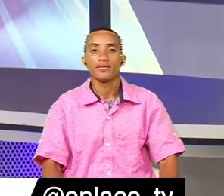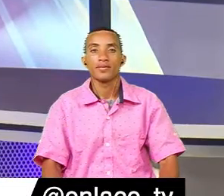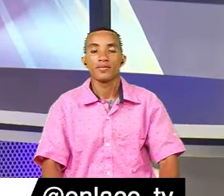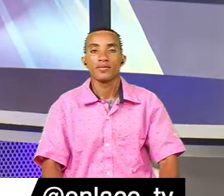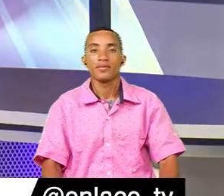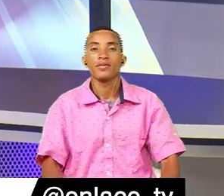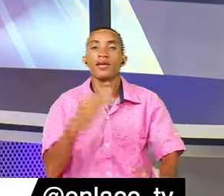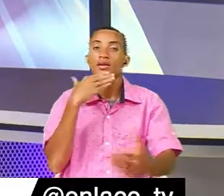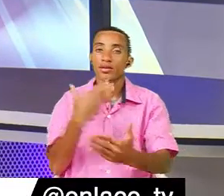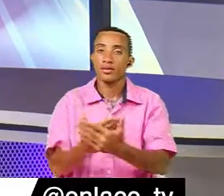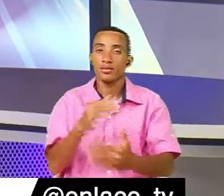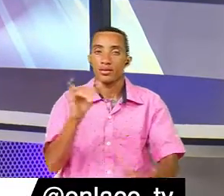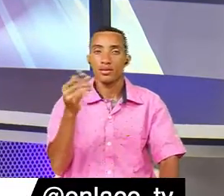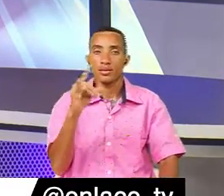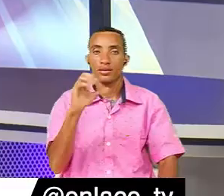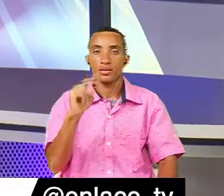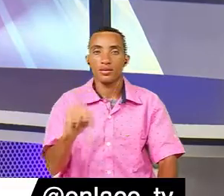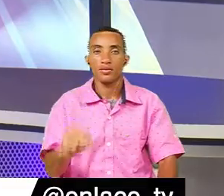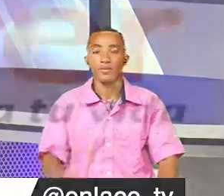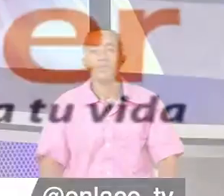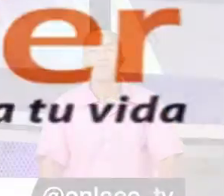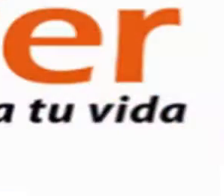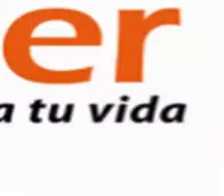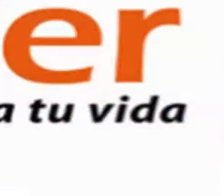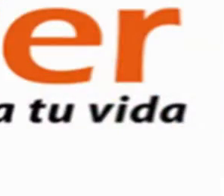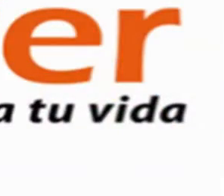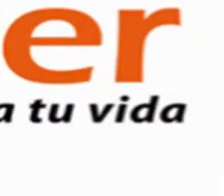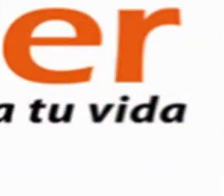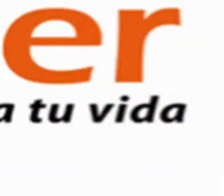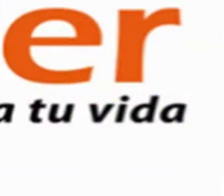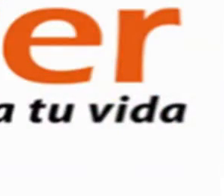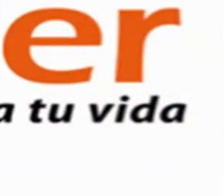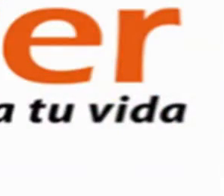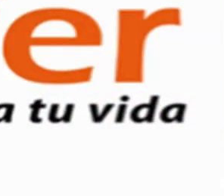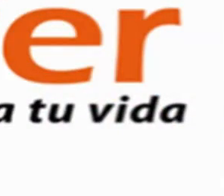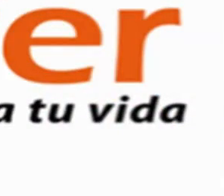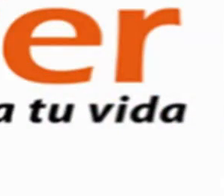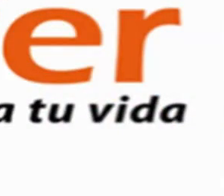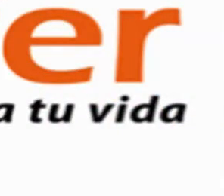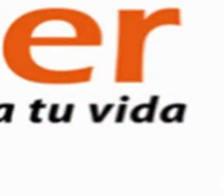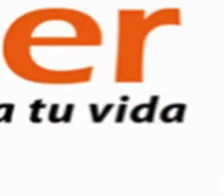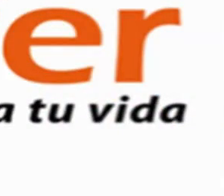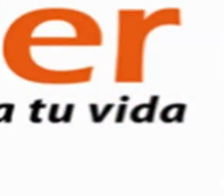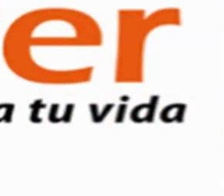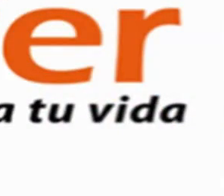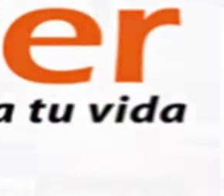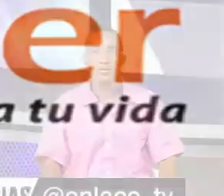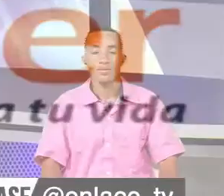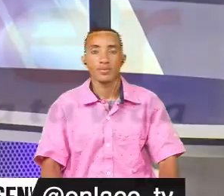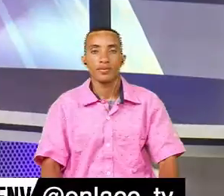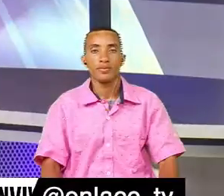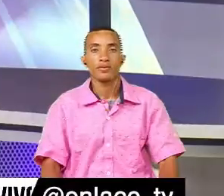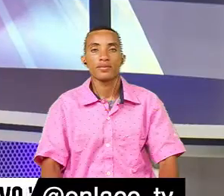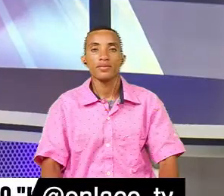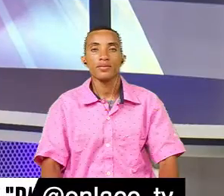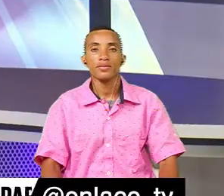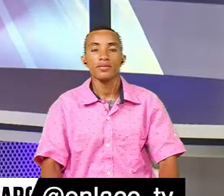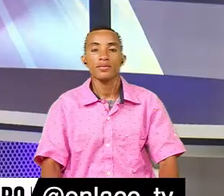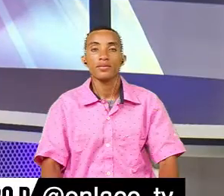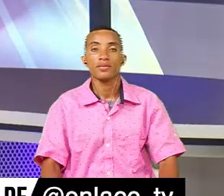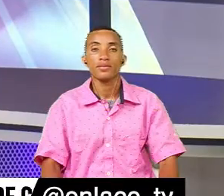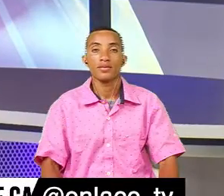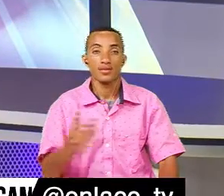Gracias, Juan, por esta información. Y antes de despedirnos, recuerde, materiales eléctricos Electrofer, ilumina tu vida. Nos vemos